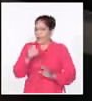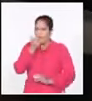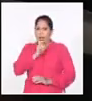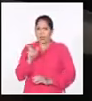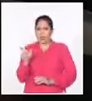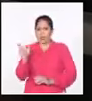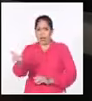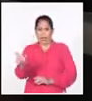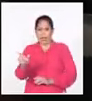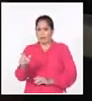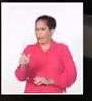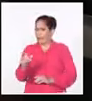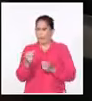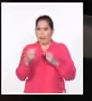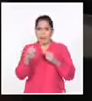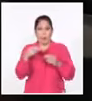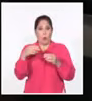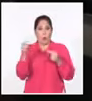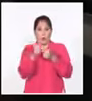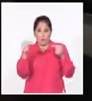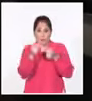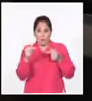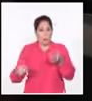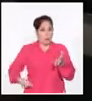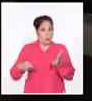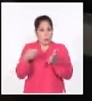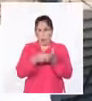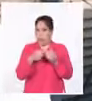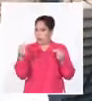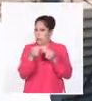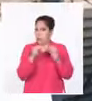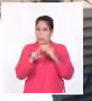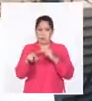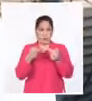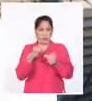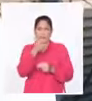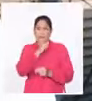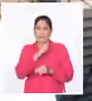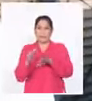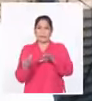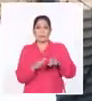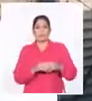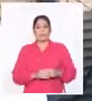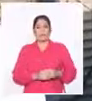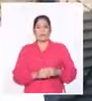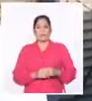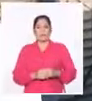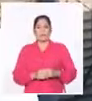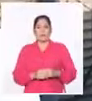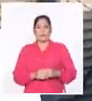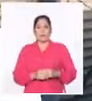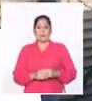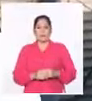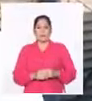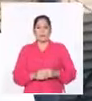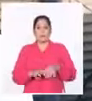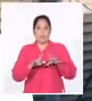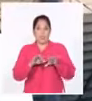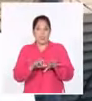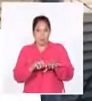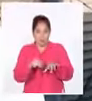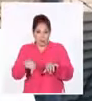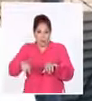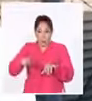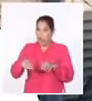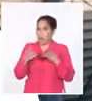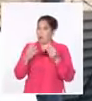través de Transfermóvil. Para mí es muy útil. También los sistemas de comunicación informáticos no están ajustables, hay